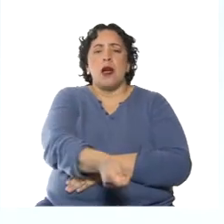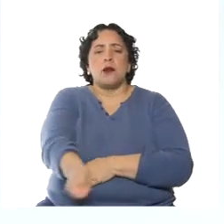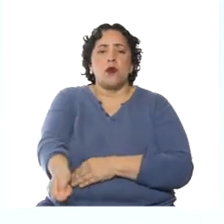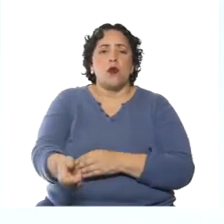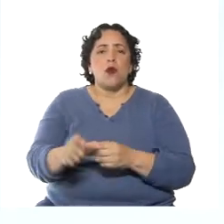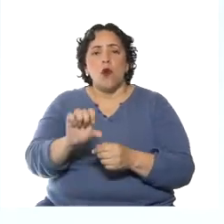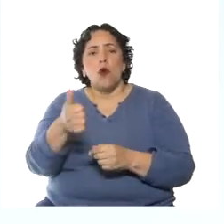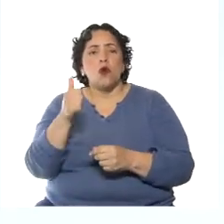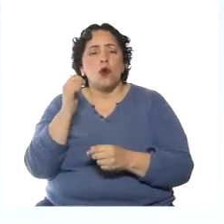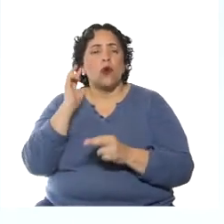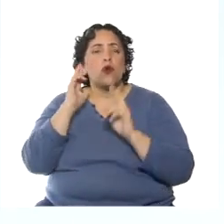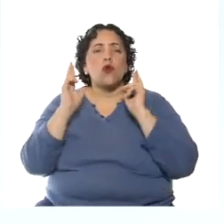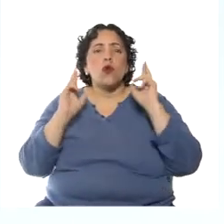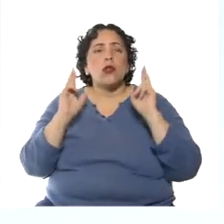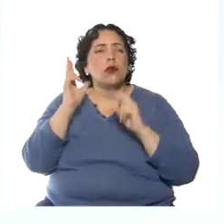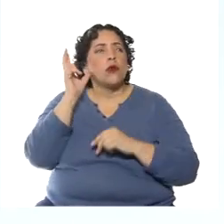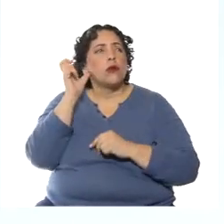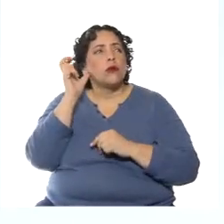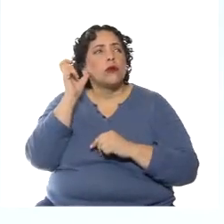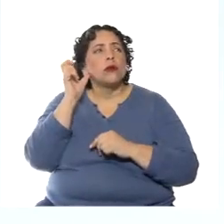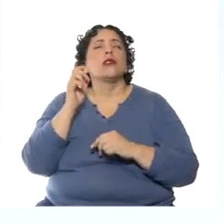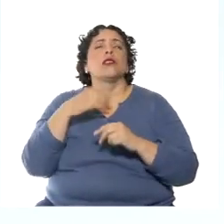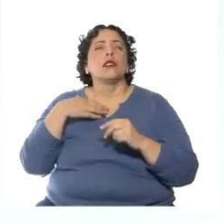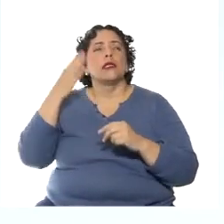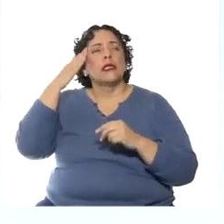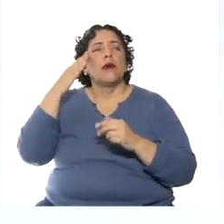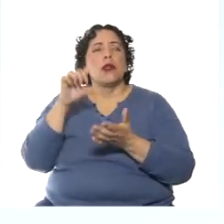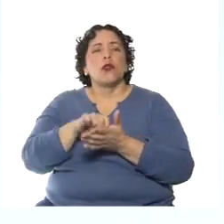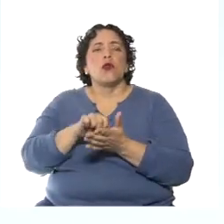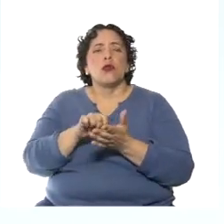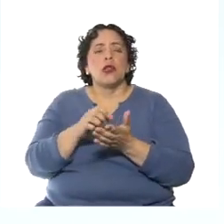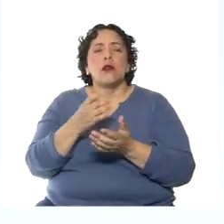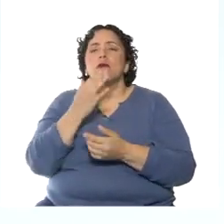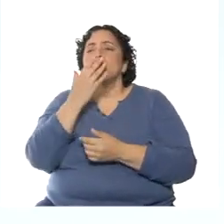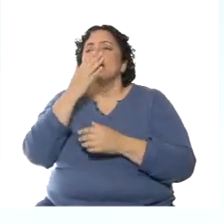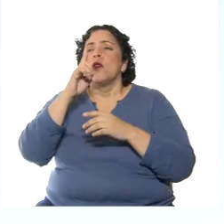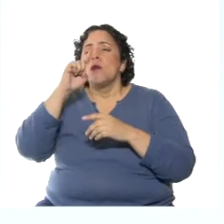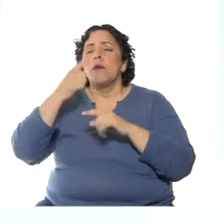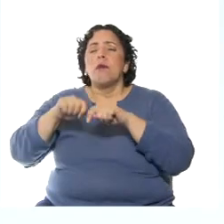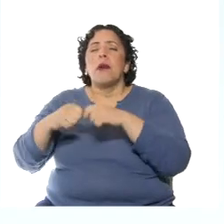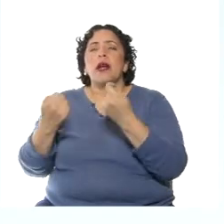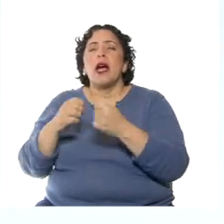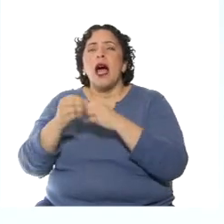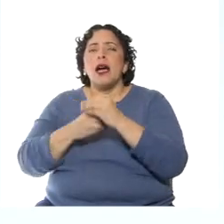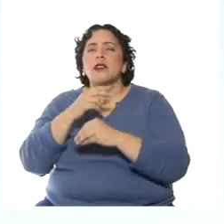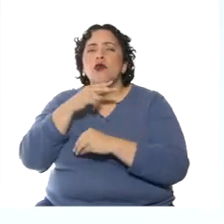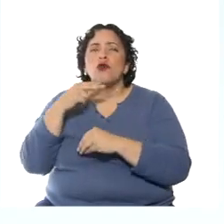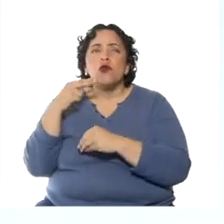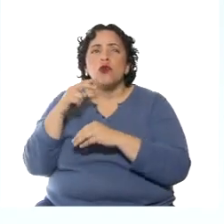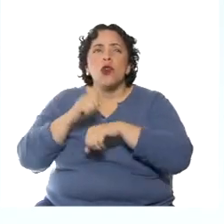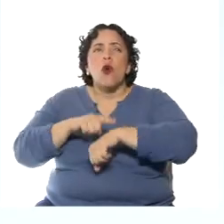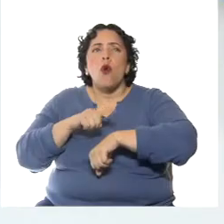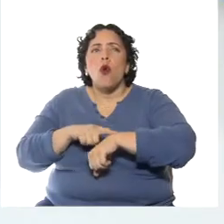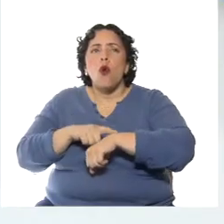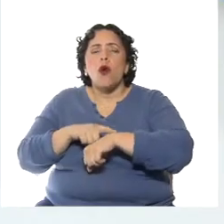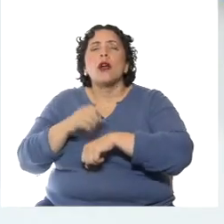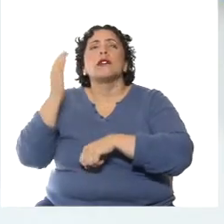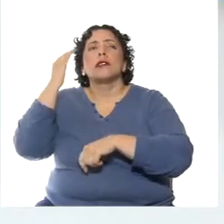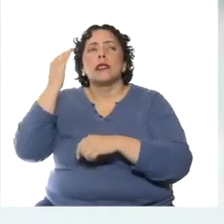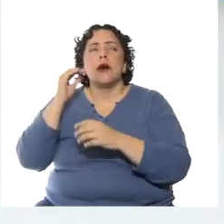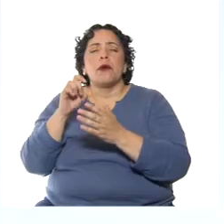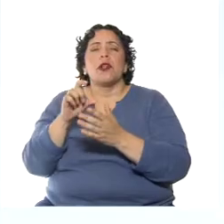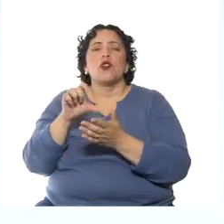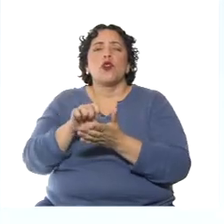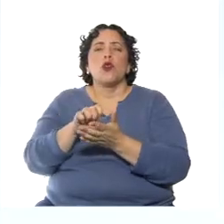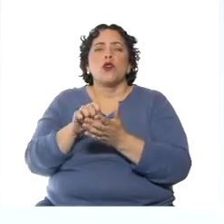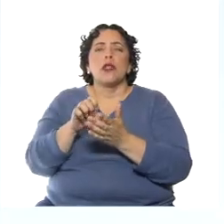otros los sonidos son importantes para ubicarse. De repente el olor de una panadería que prepara un dulce particular a una hora específica les dice